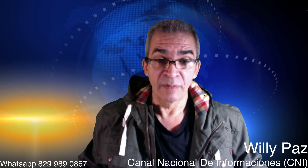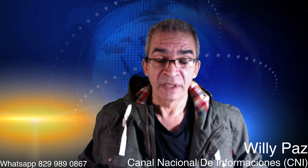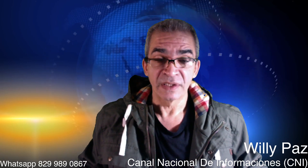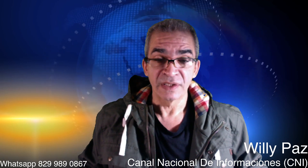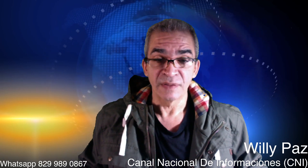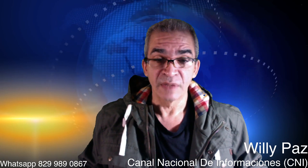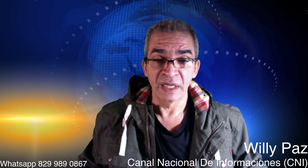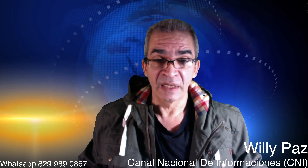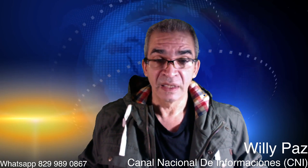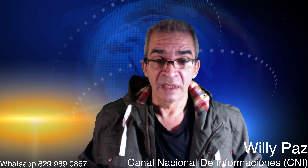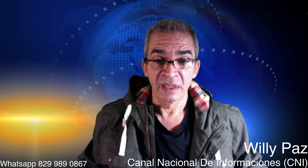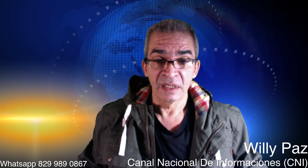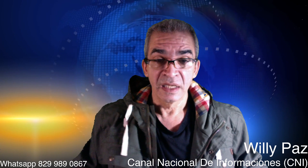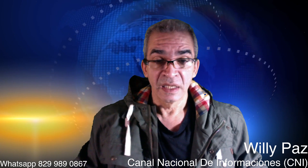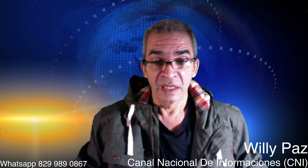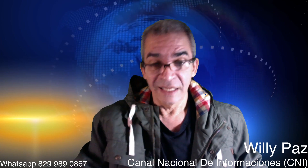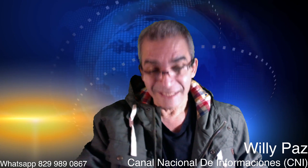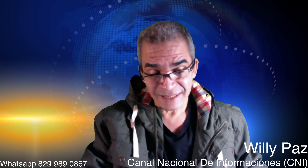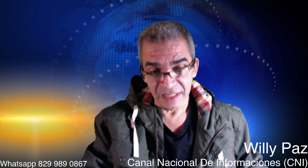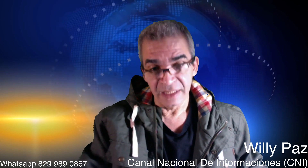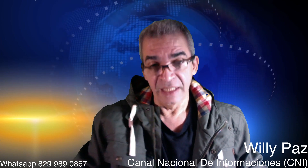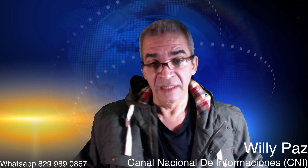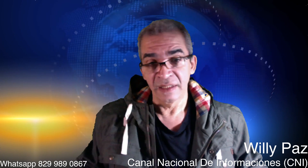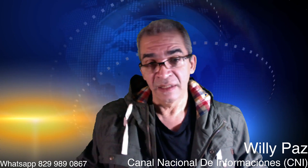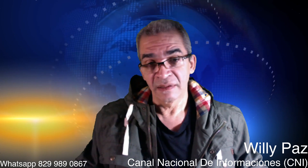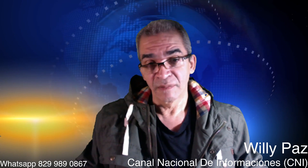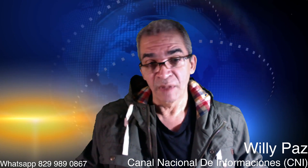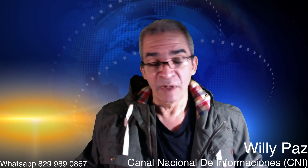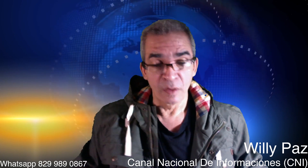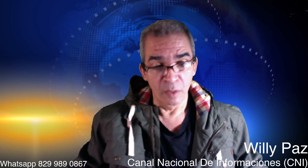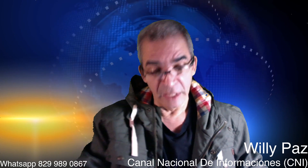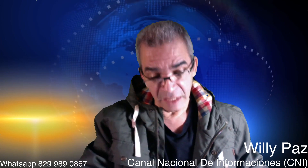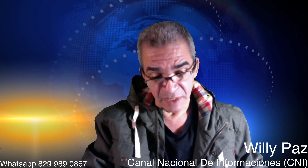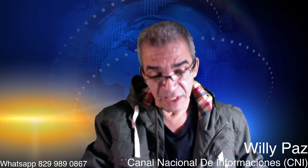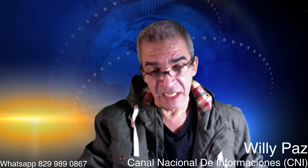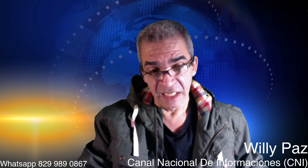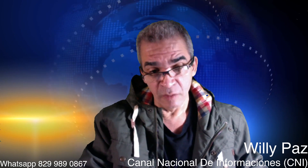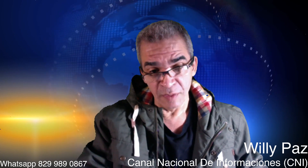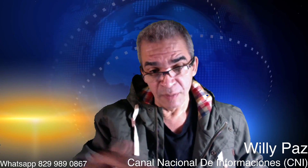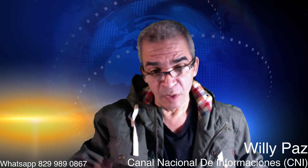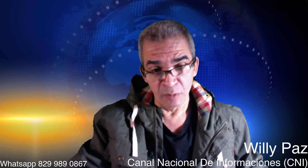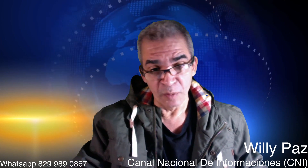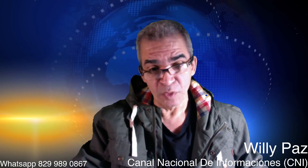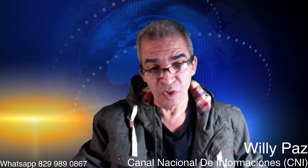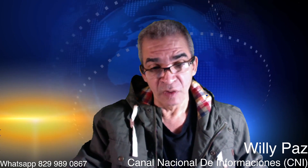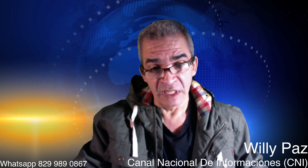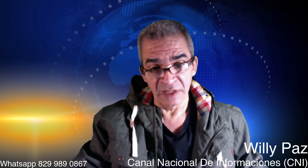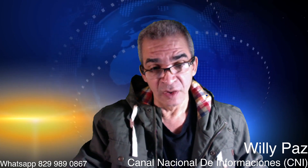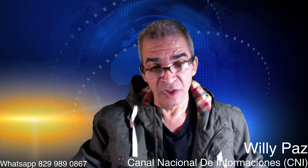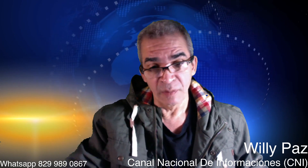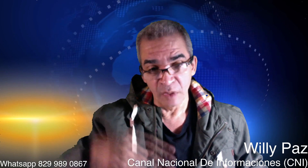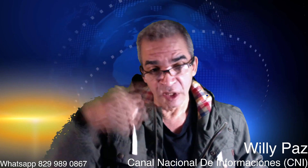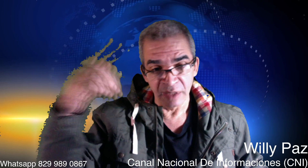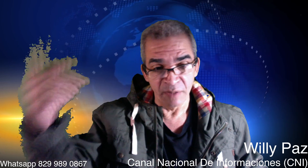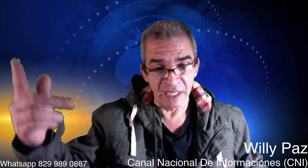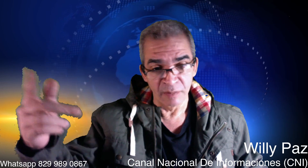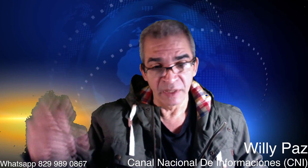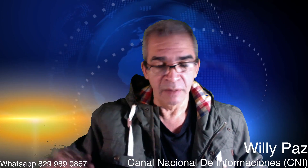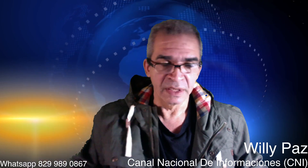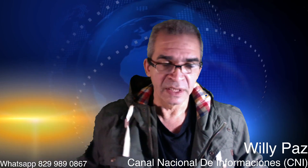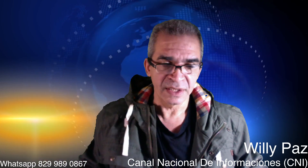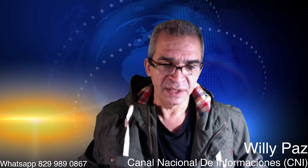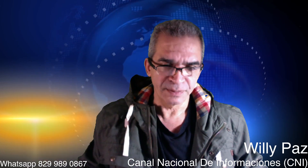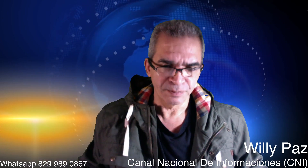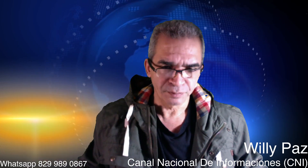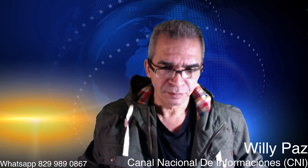llamado a participar esta tarde, primero en la mañana a las 9 y después lo propusieron a las 2 y después lo reenviaron para